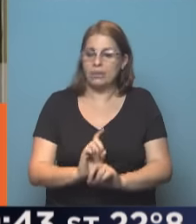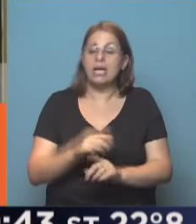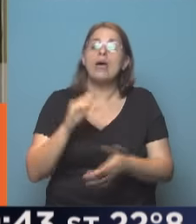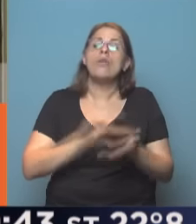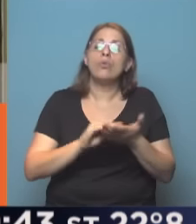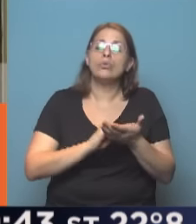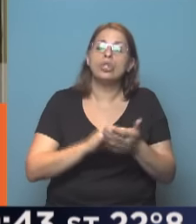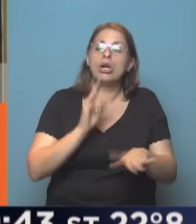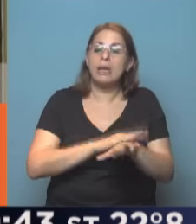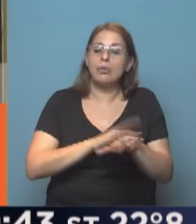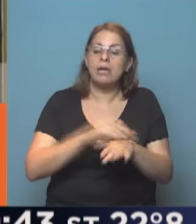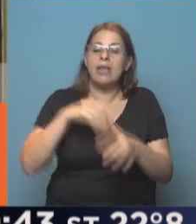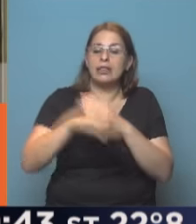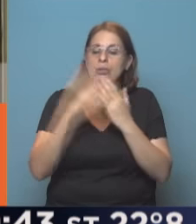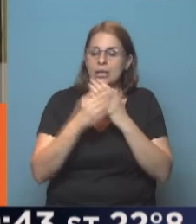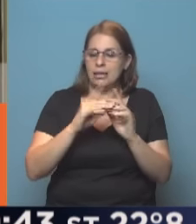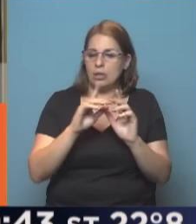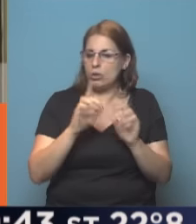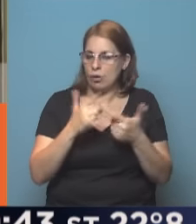cargo no están más en el Ministerio.